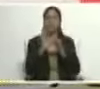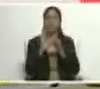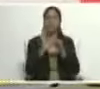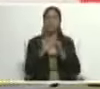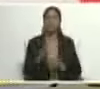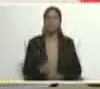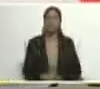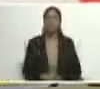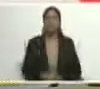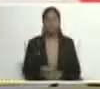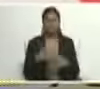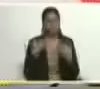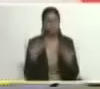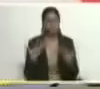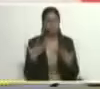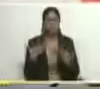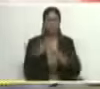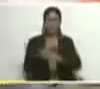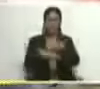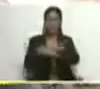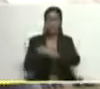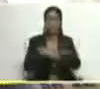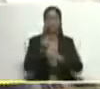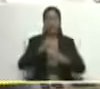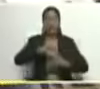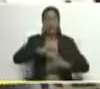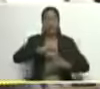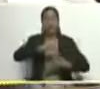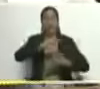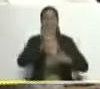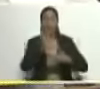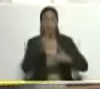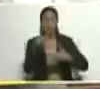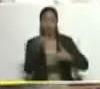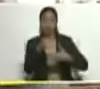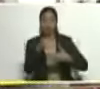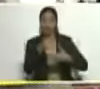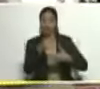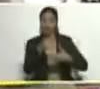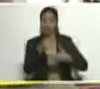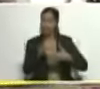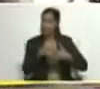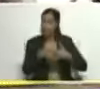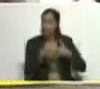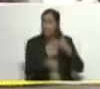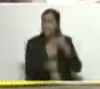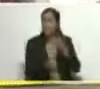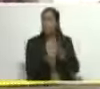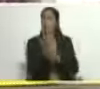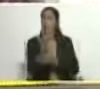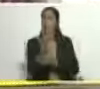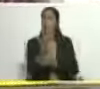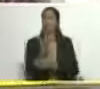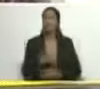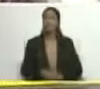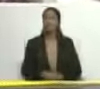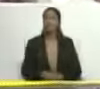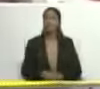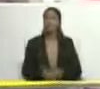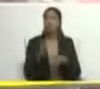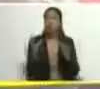nuestra fuerza, el ALBA, que nació como una